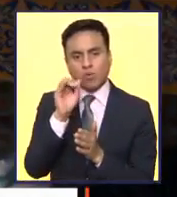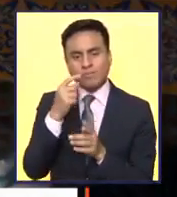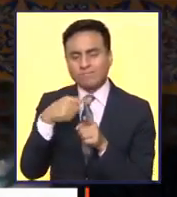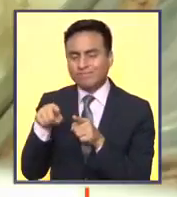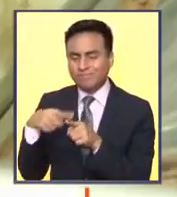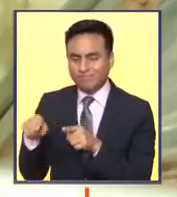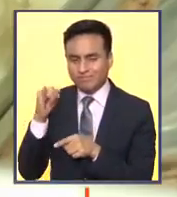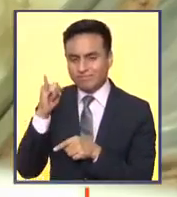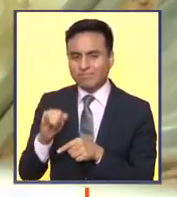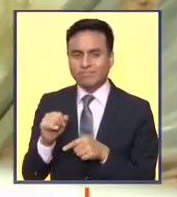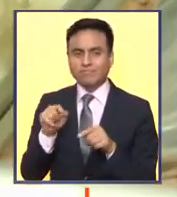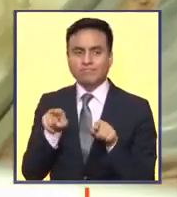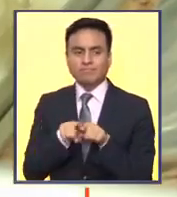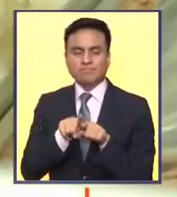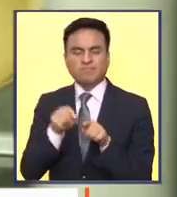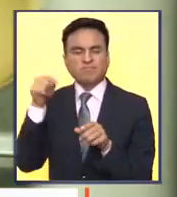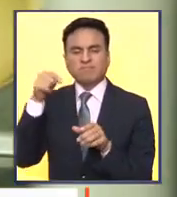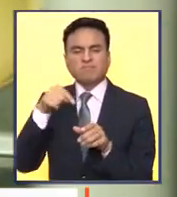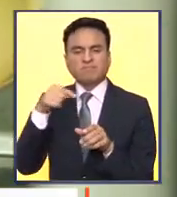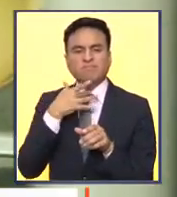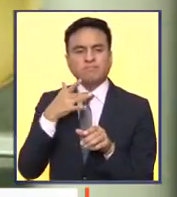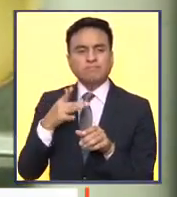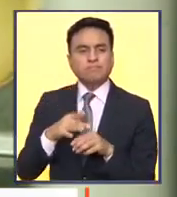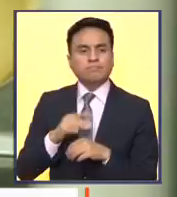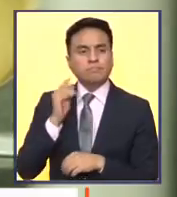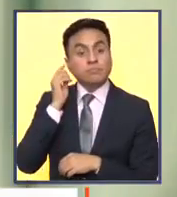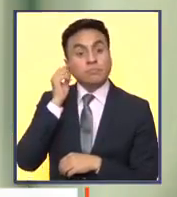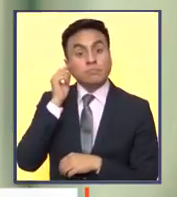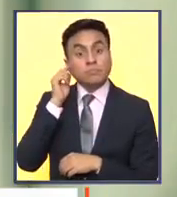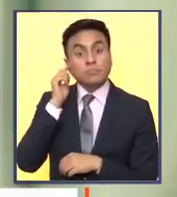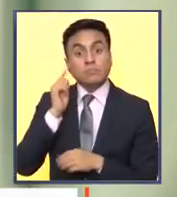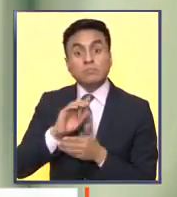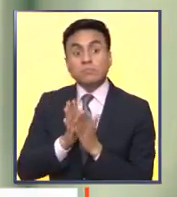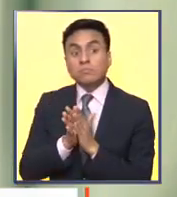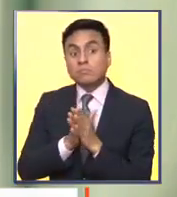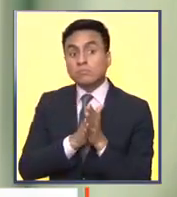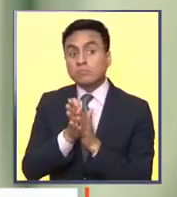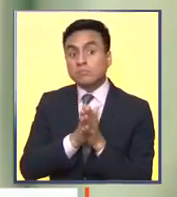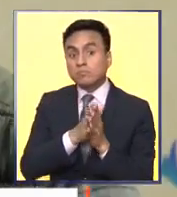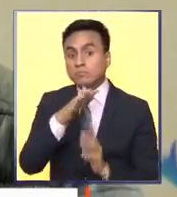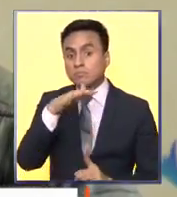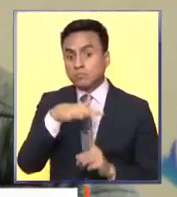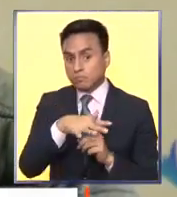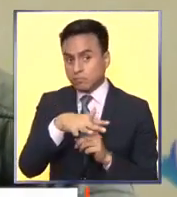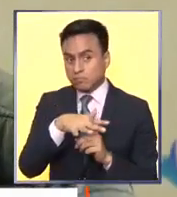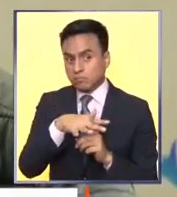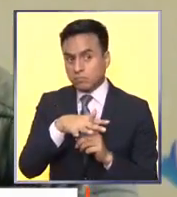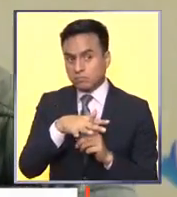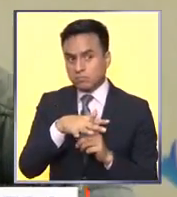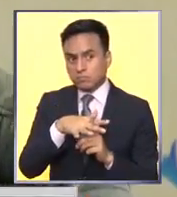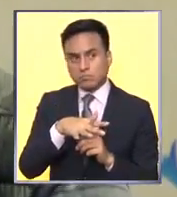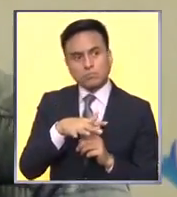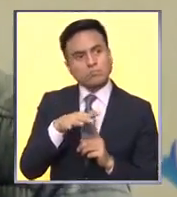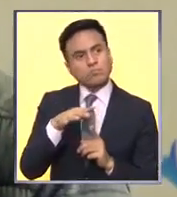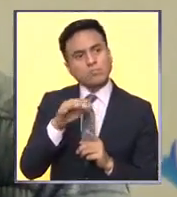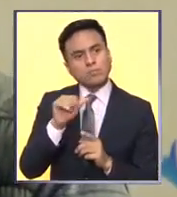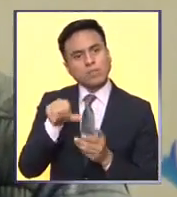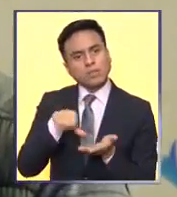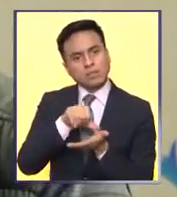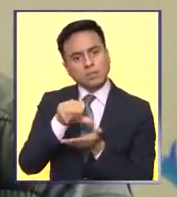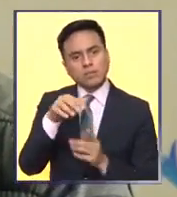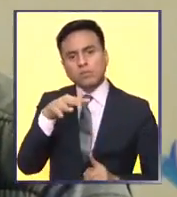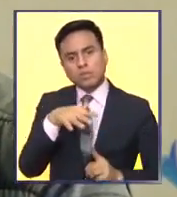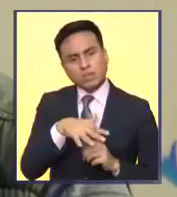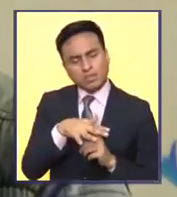todo siempre orientado a productos de origen. Entonces todos los chocolates siempre son de origen, las harinas son de origen, el aceite es de origen